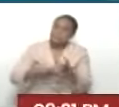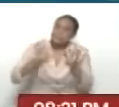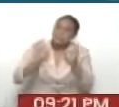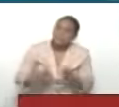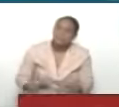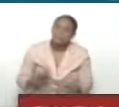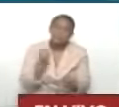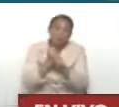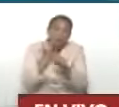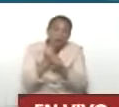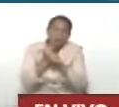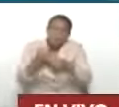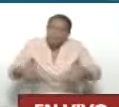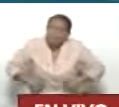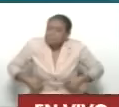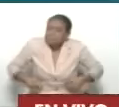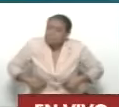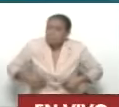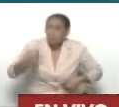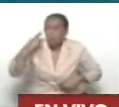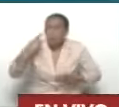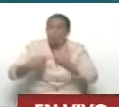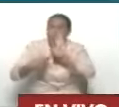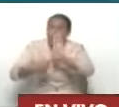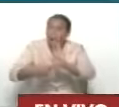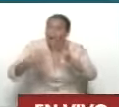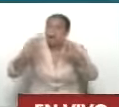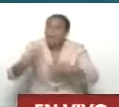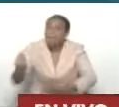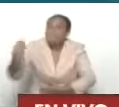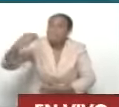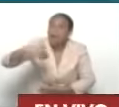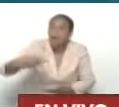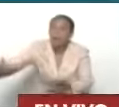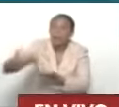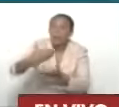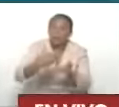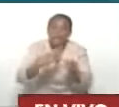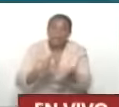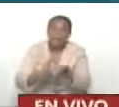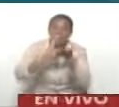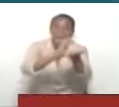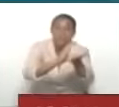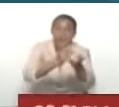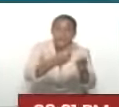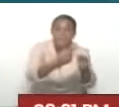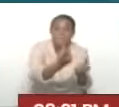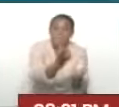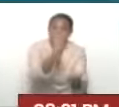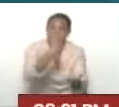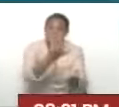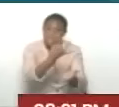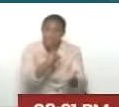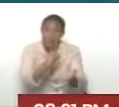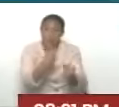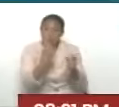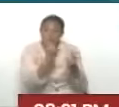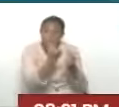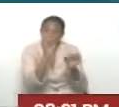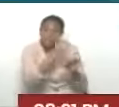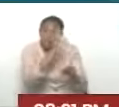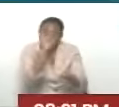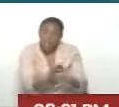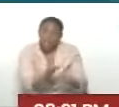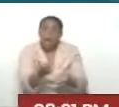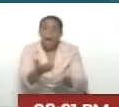el trabajo, el esfuerzo lo estamos viendo y ahora es que se están recogiendo los frutos. ¿Y a qué me refiero con esto? Yo